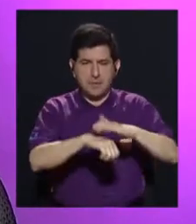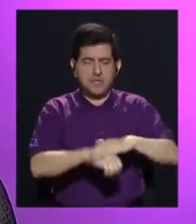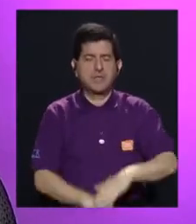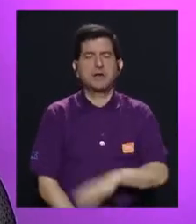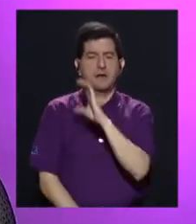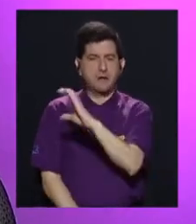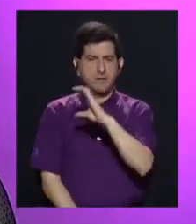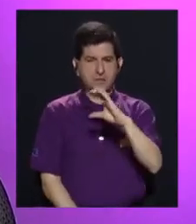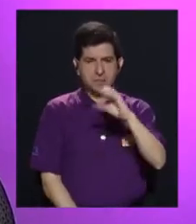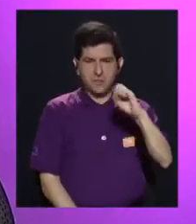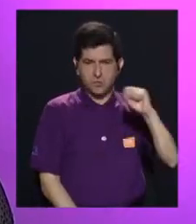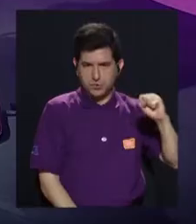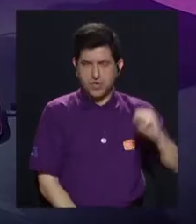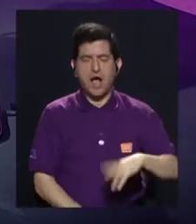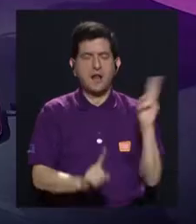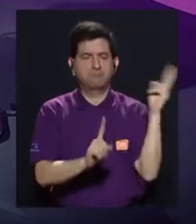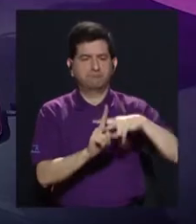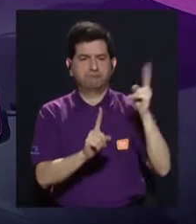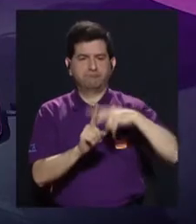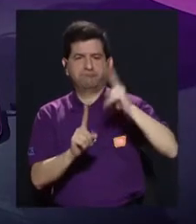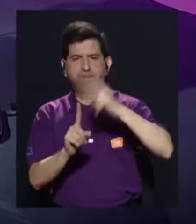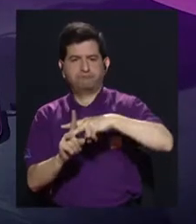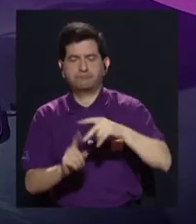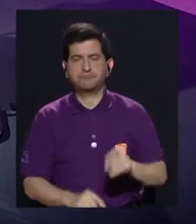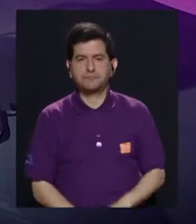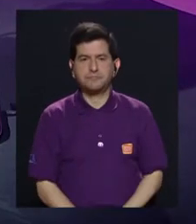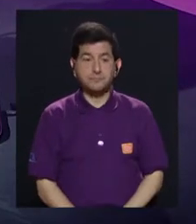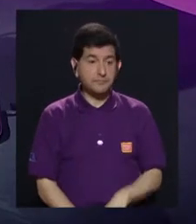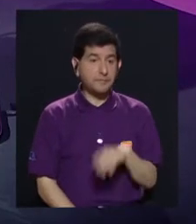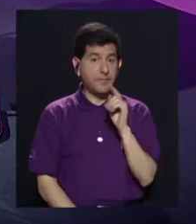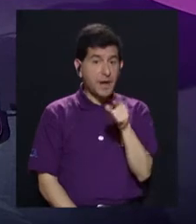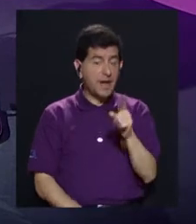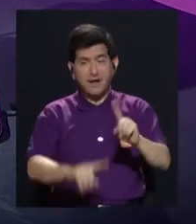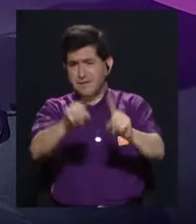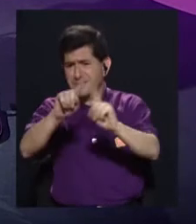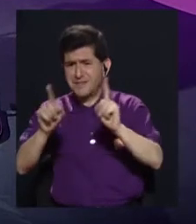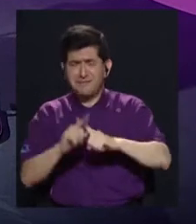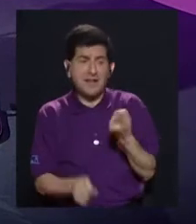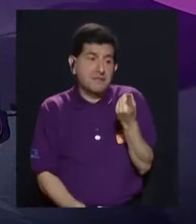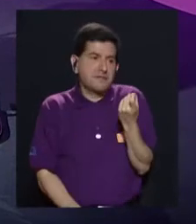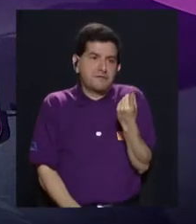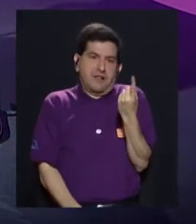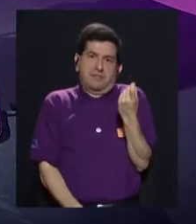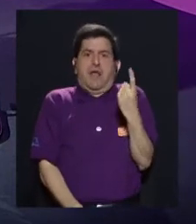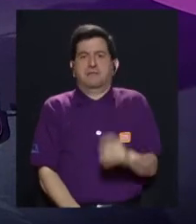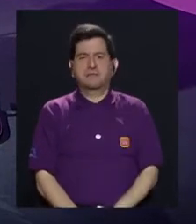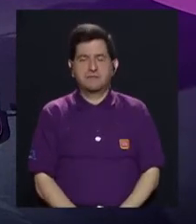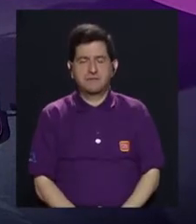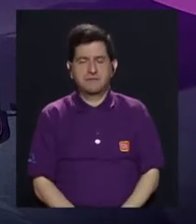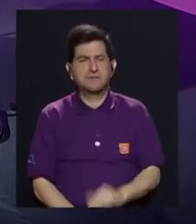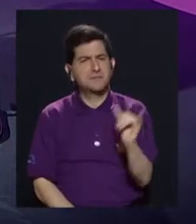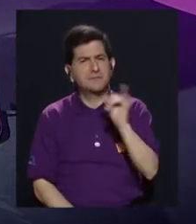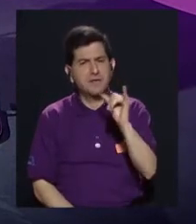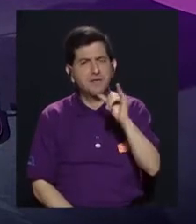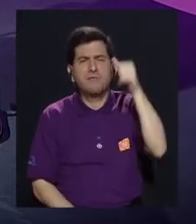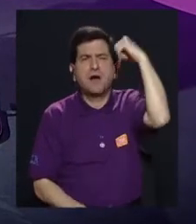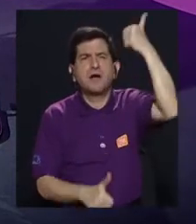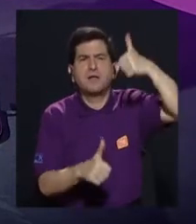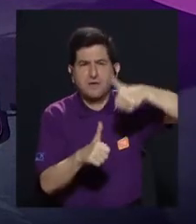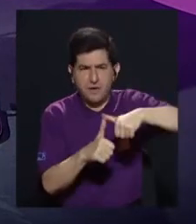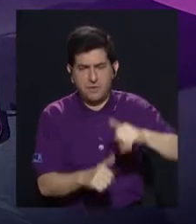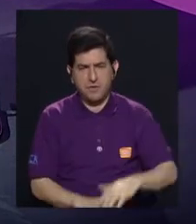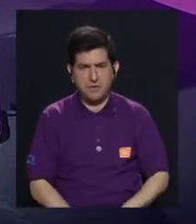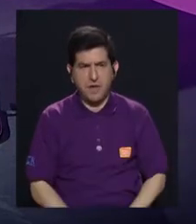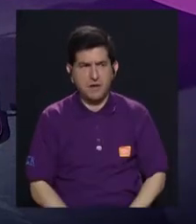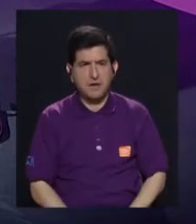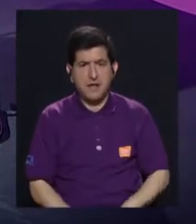del seguro social implementar esto y eso son hay muchísimas deudas porque también hay algo tenemos que tener presente y es